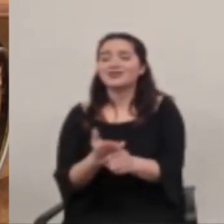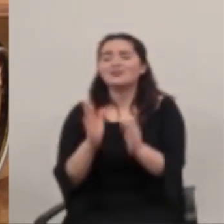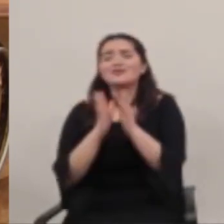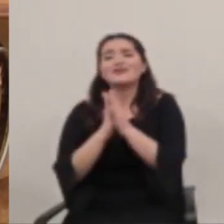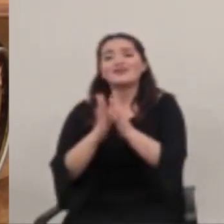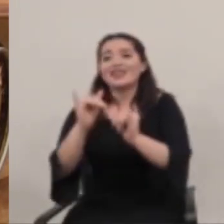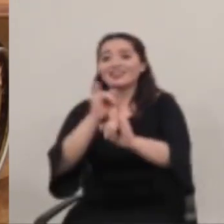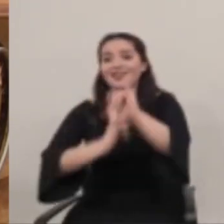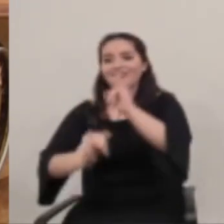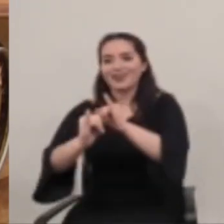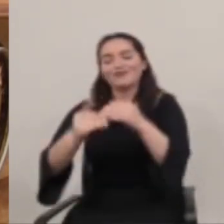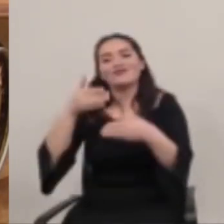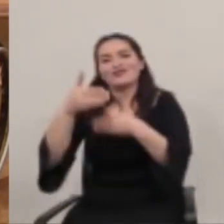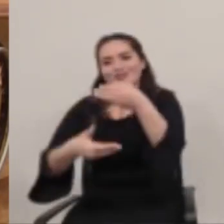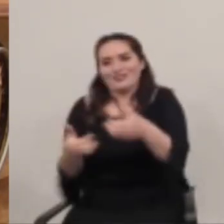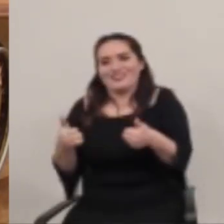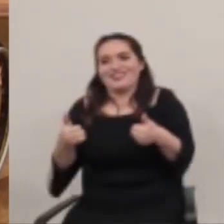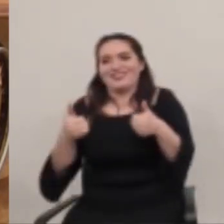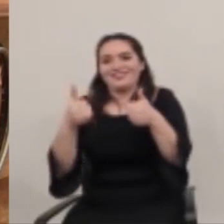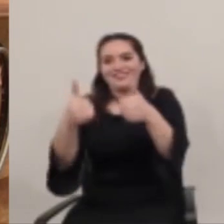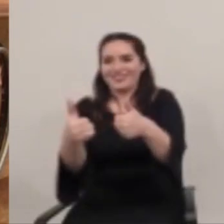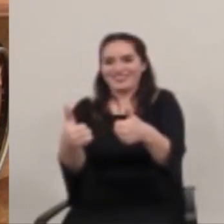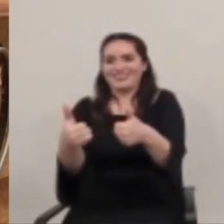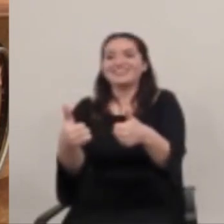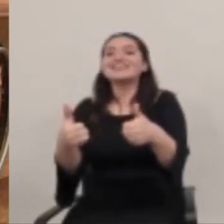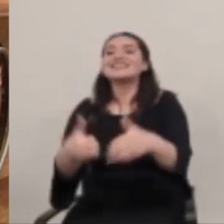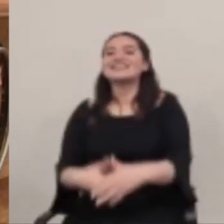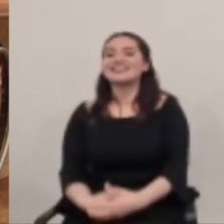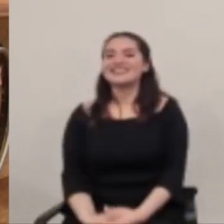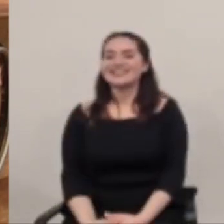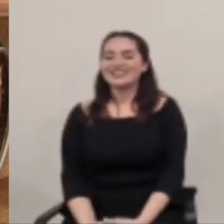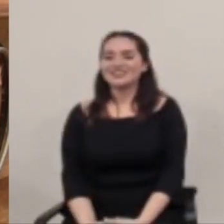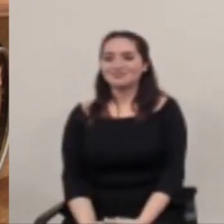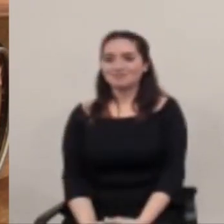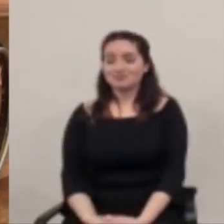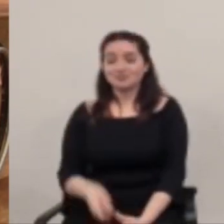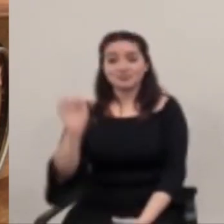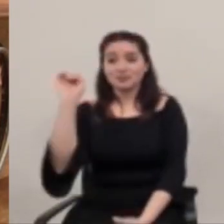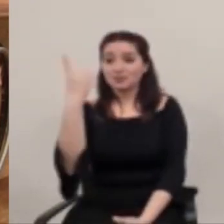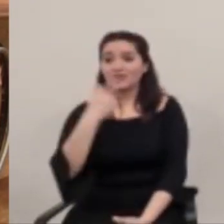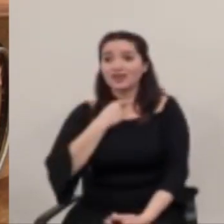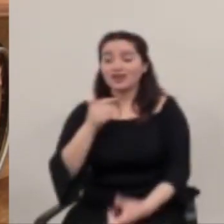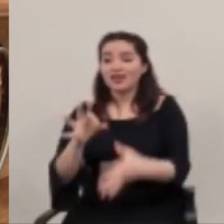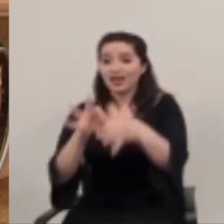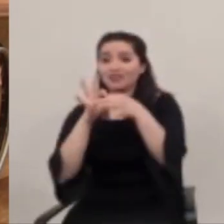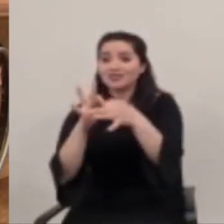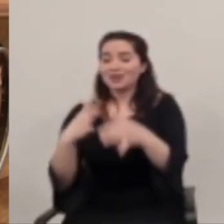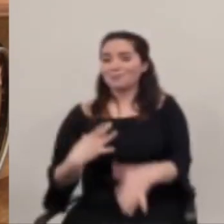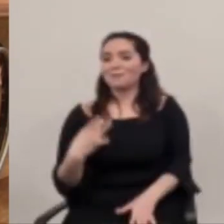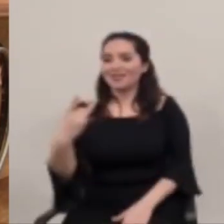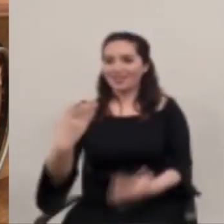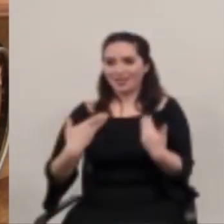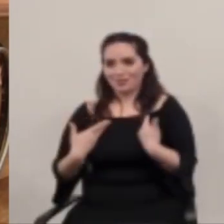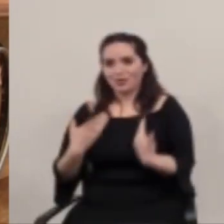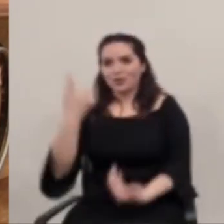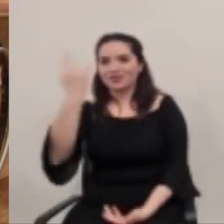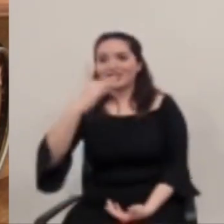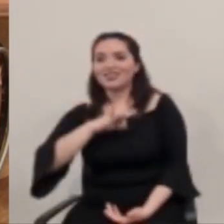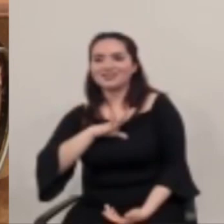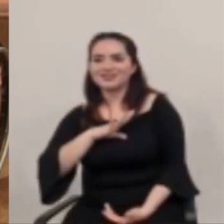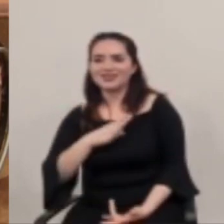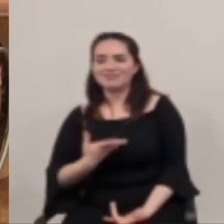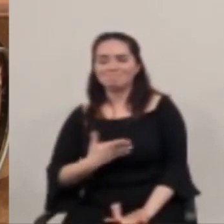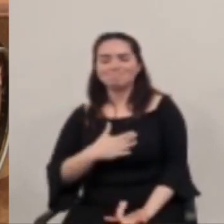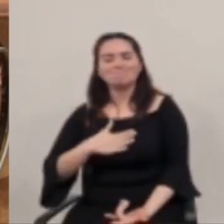funcione para lo que les quiero mostrar, primero quiero agradecer que me hayan invitado en la Universidad de Chile. Me parece